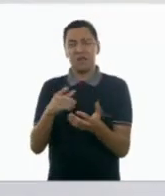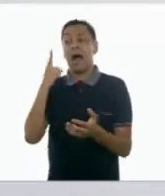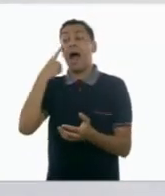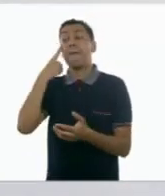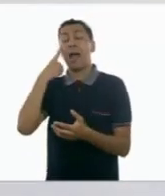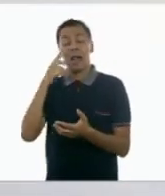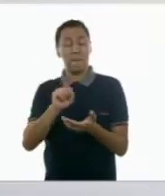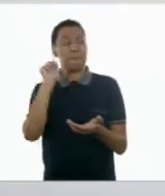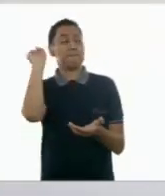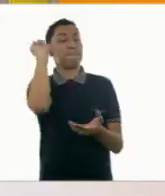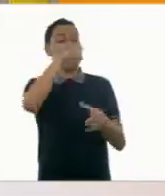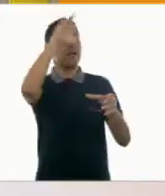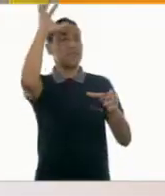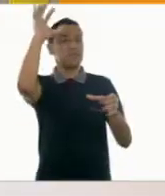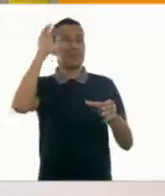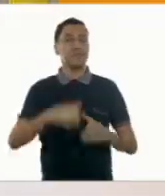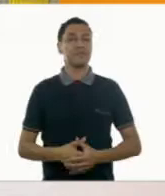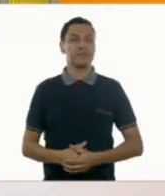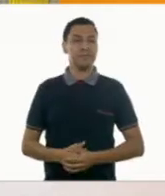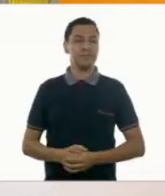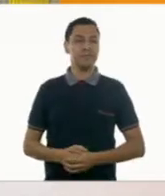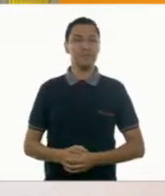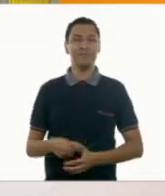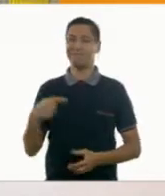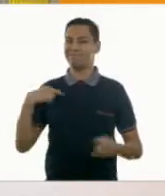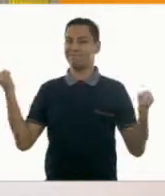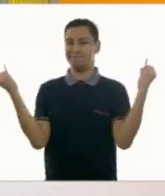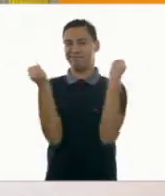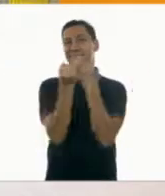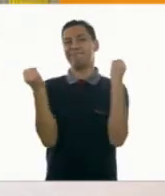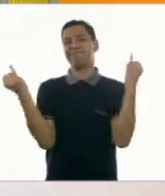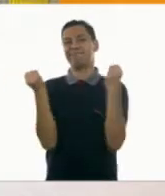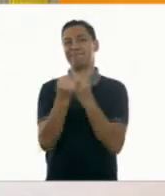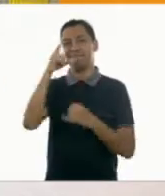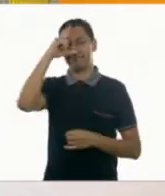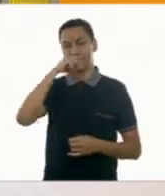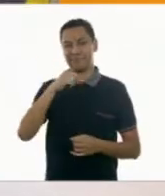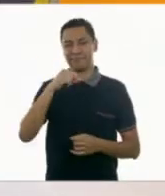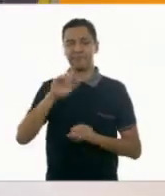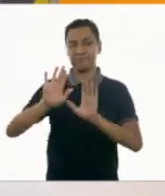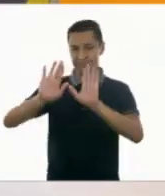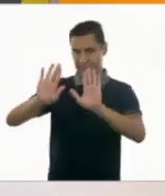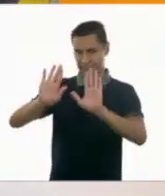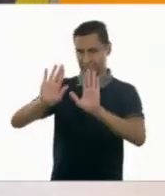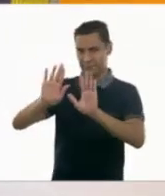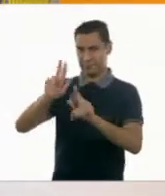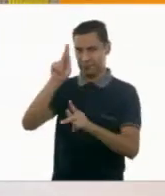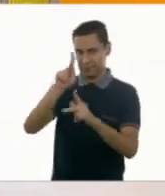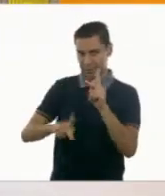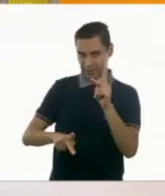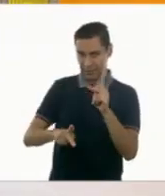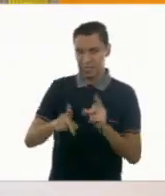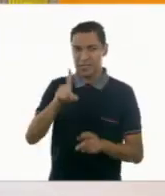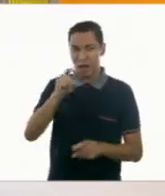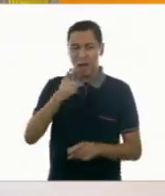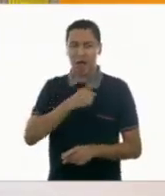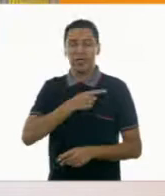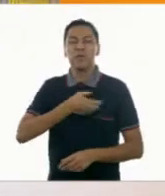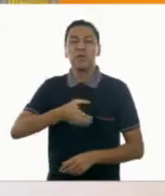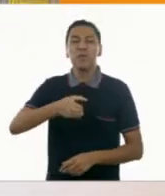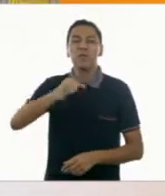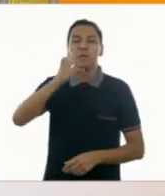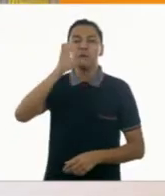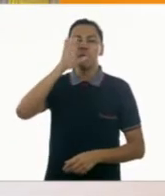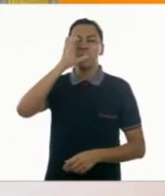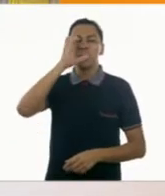su secreto. Estoy igual. Vamos a tomar tantita agua para hidratarnos. Y seguimos.